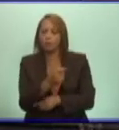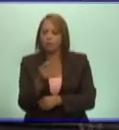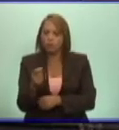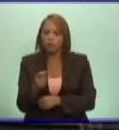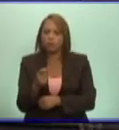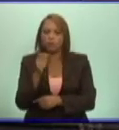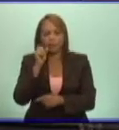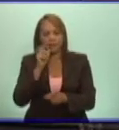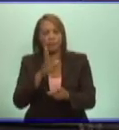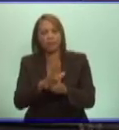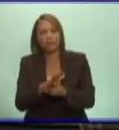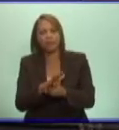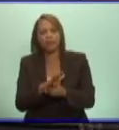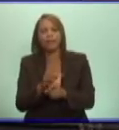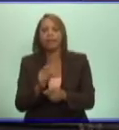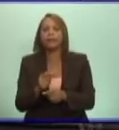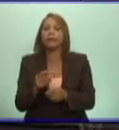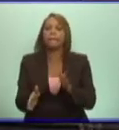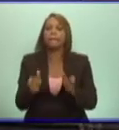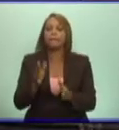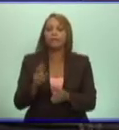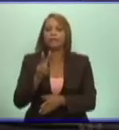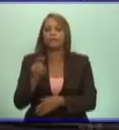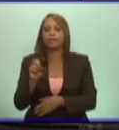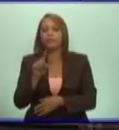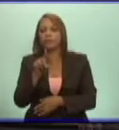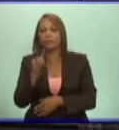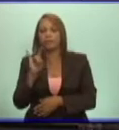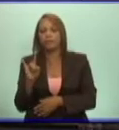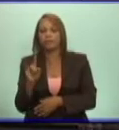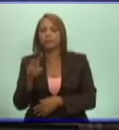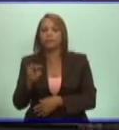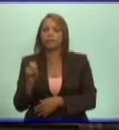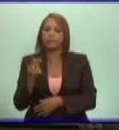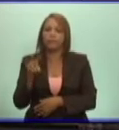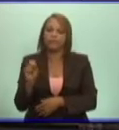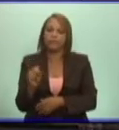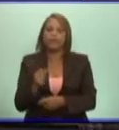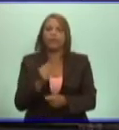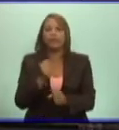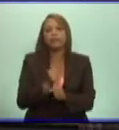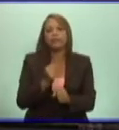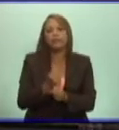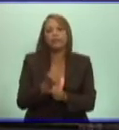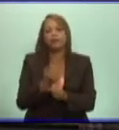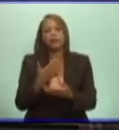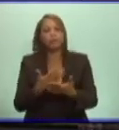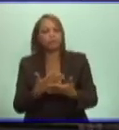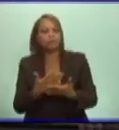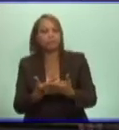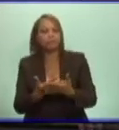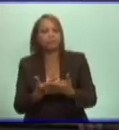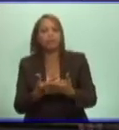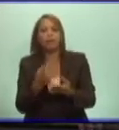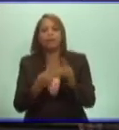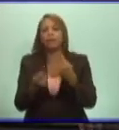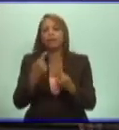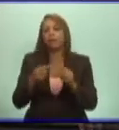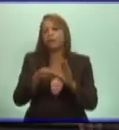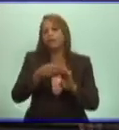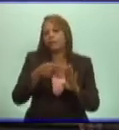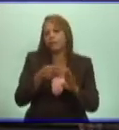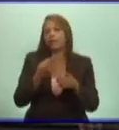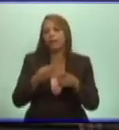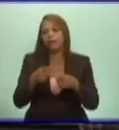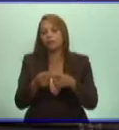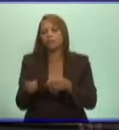concluir el periodo lectivo 2019-2020. Trabajo de control parcial para algunas asignaturas, también hay otras que